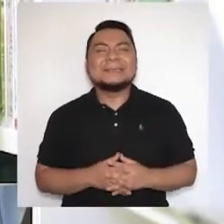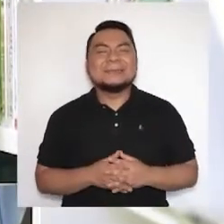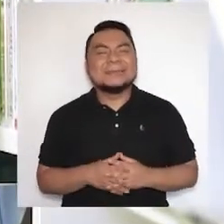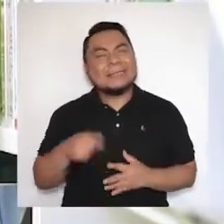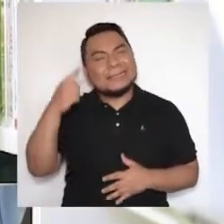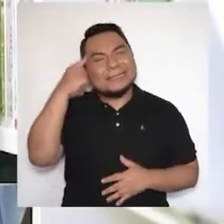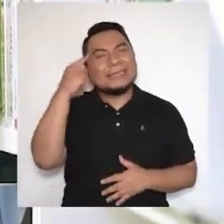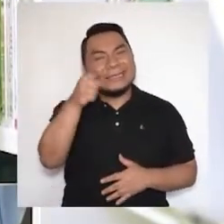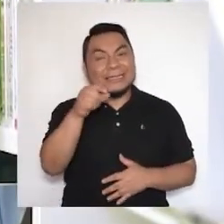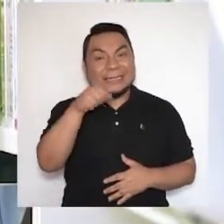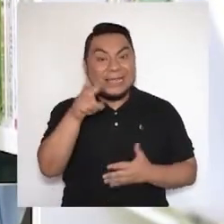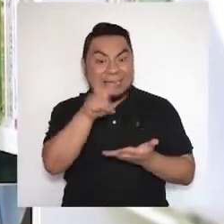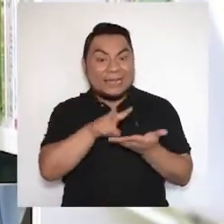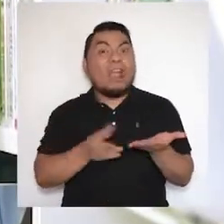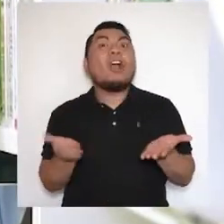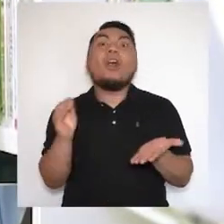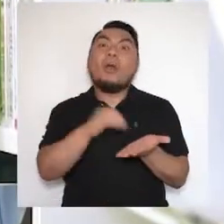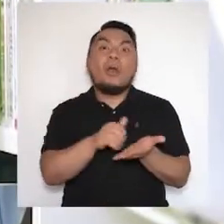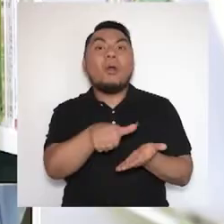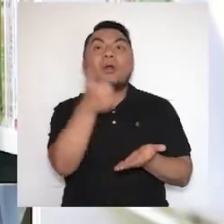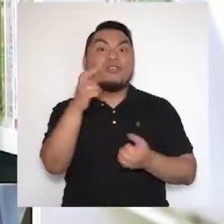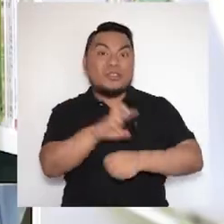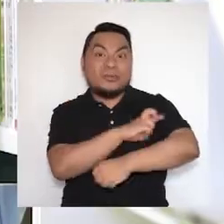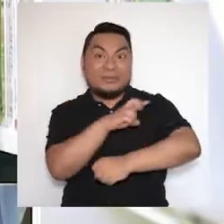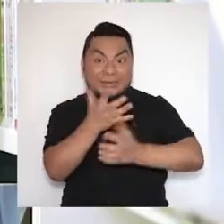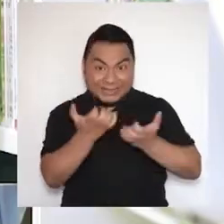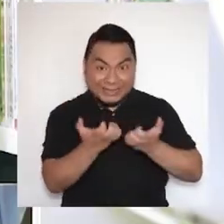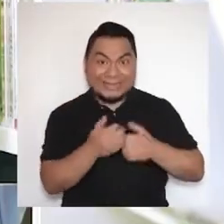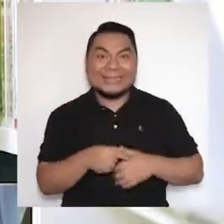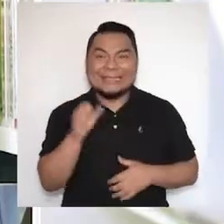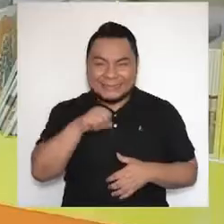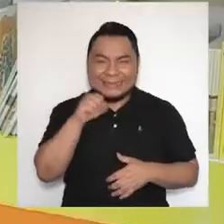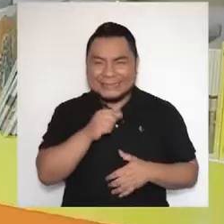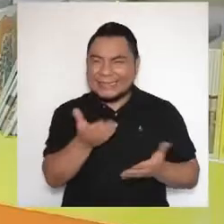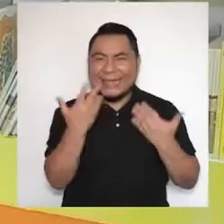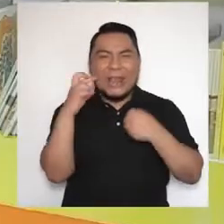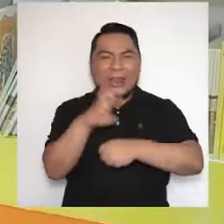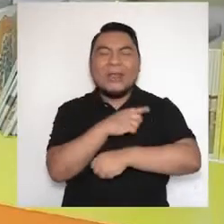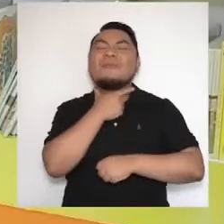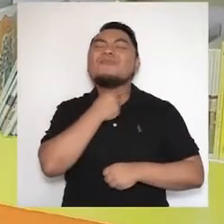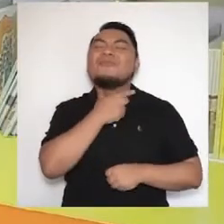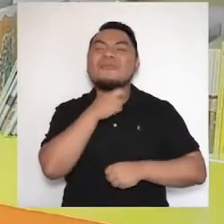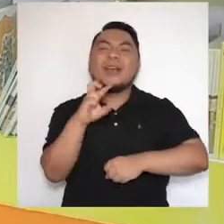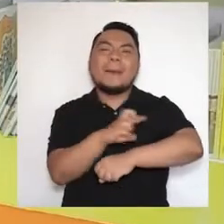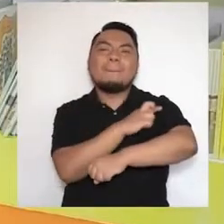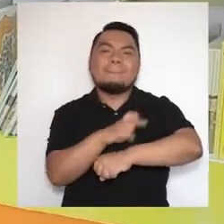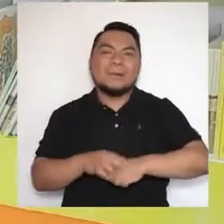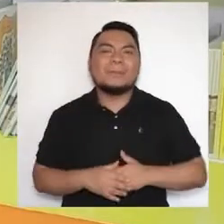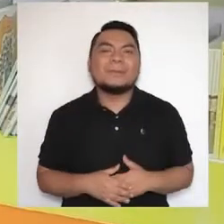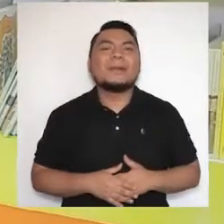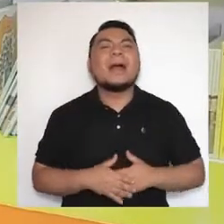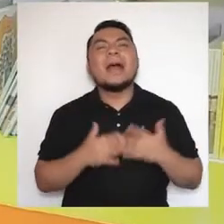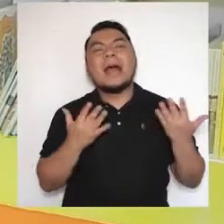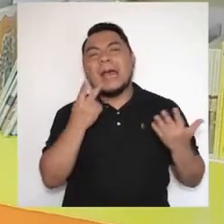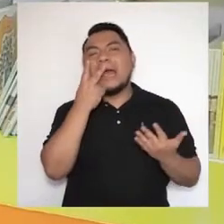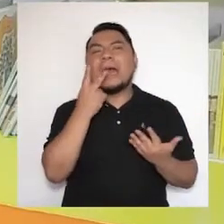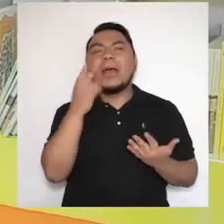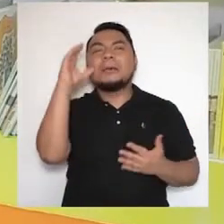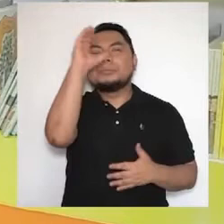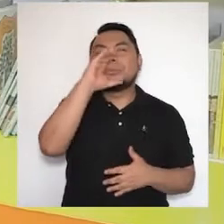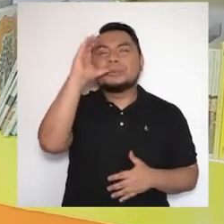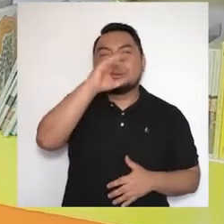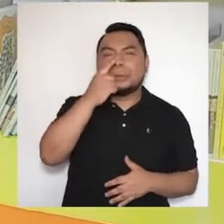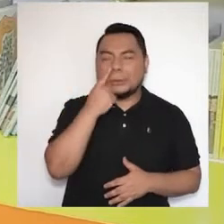¿Qué les parece si ahora leemos otro? ¿Sí? ¿Se animan? ¡Claro que sí! ¡Me encantan los poemas! A ver, busquemos